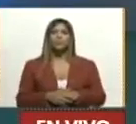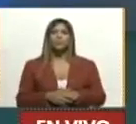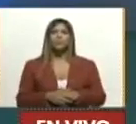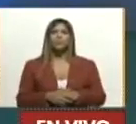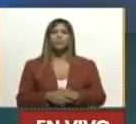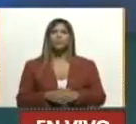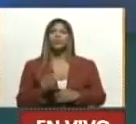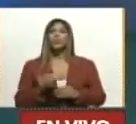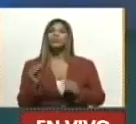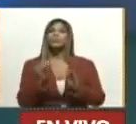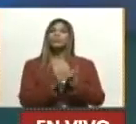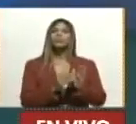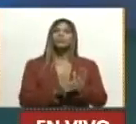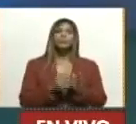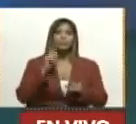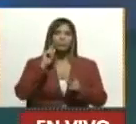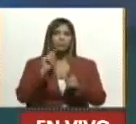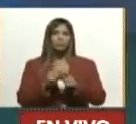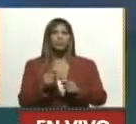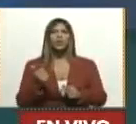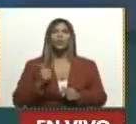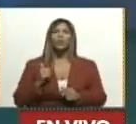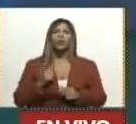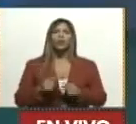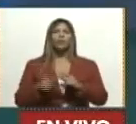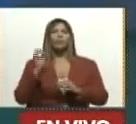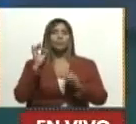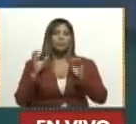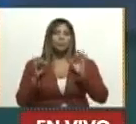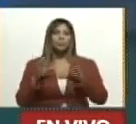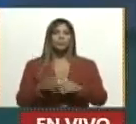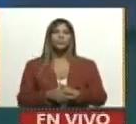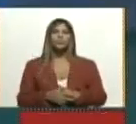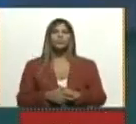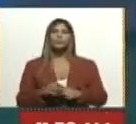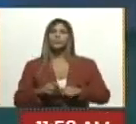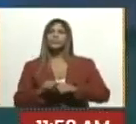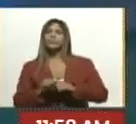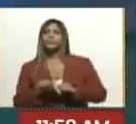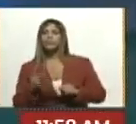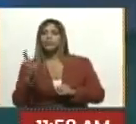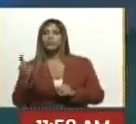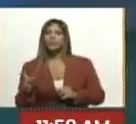o colocan en el blanco cualquier cosa que pudiese ser el quiebre de la